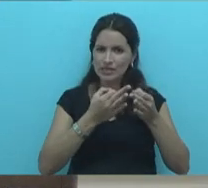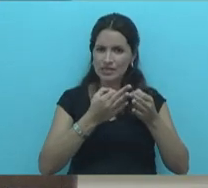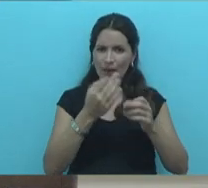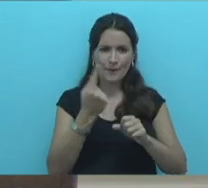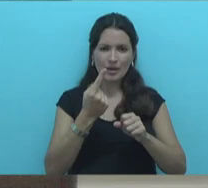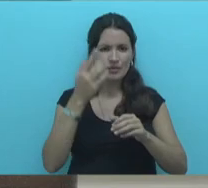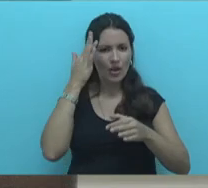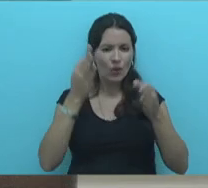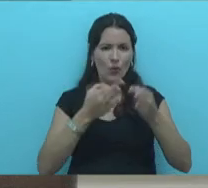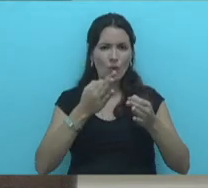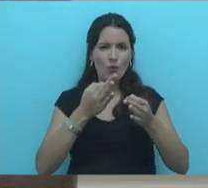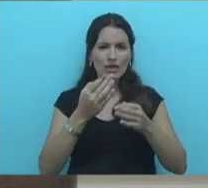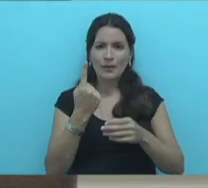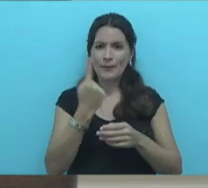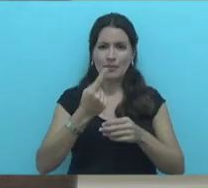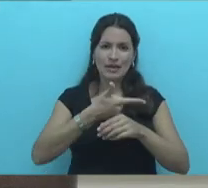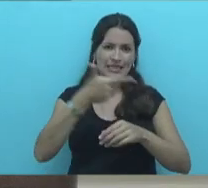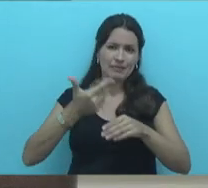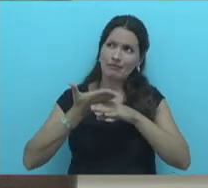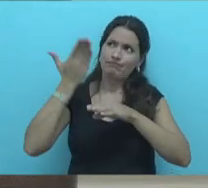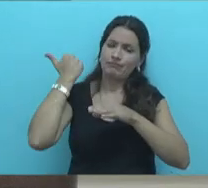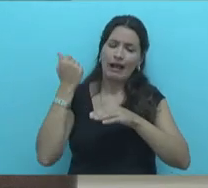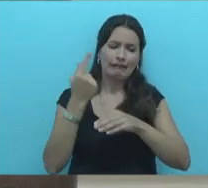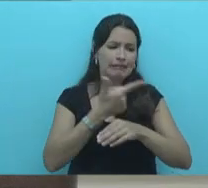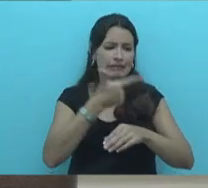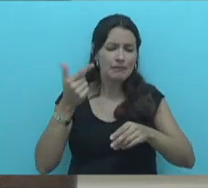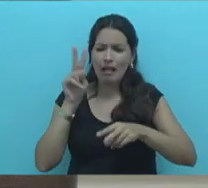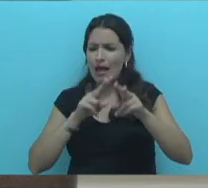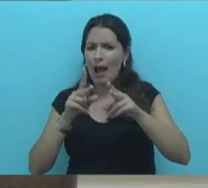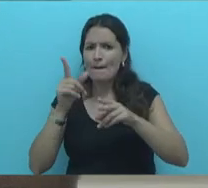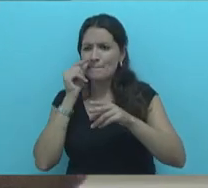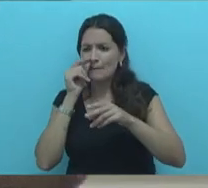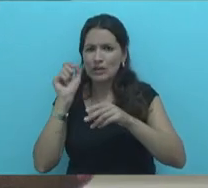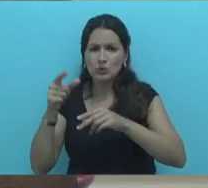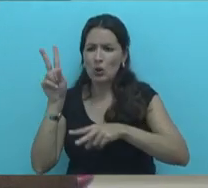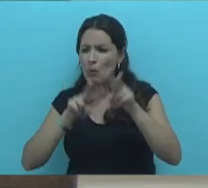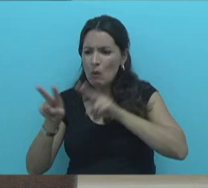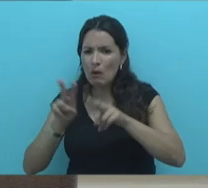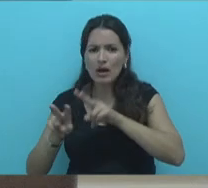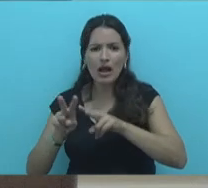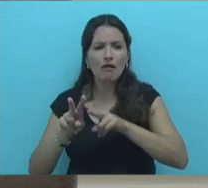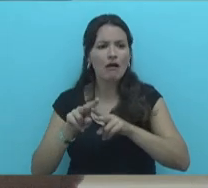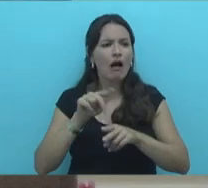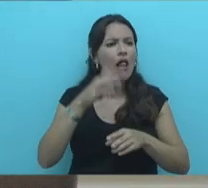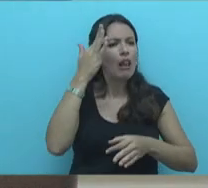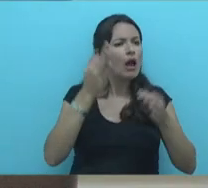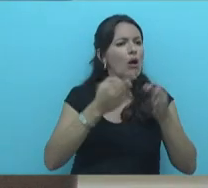donde el padre de Paula la buscaba desesperadamente, el juez le dice, tranquilo, las pibas son así, las pibas se calientan,